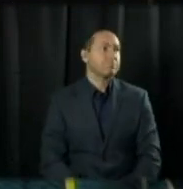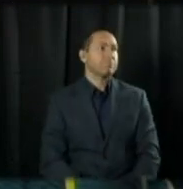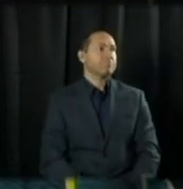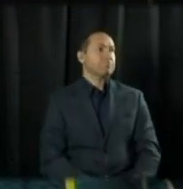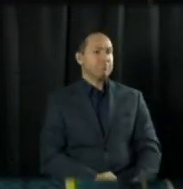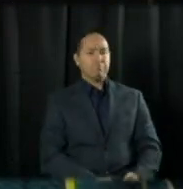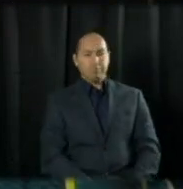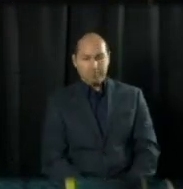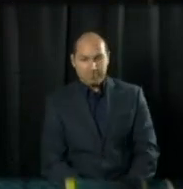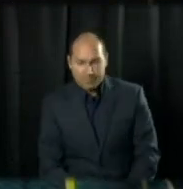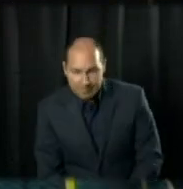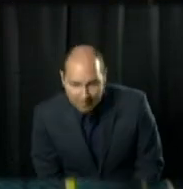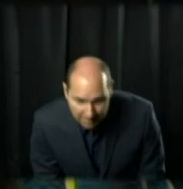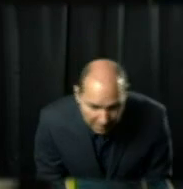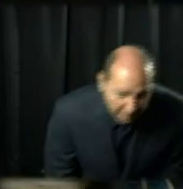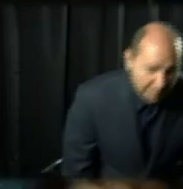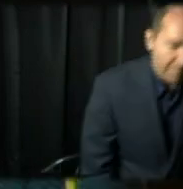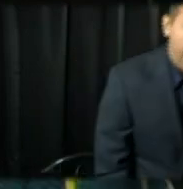Eva Llorens.